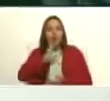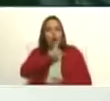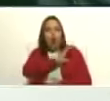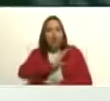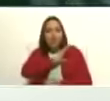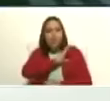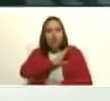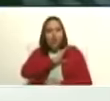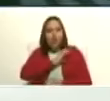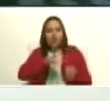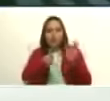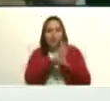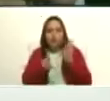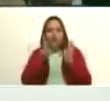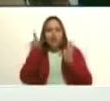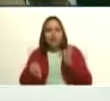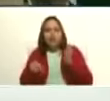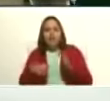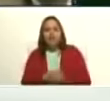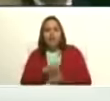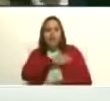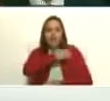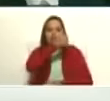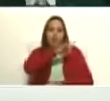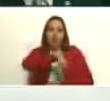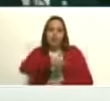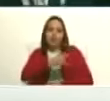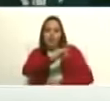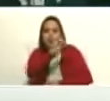la rectora de la Universidad del Zulia, todos los sectores,